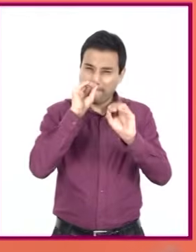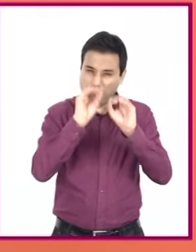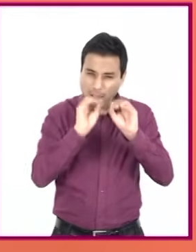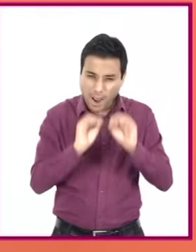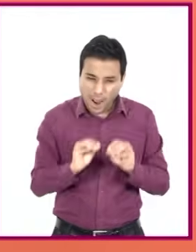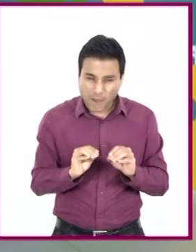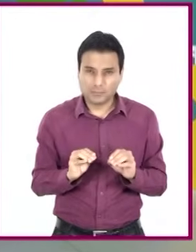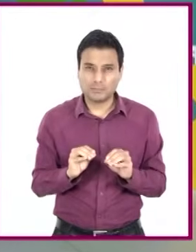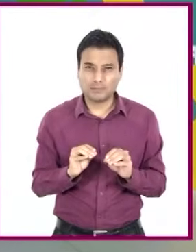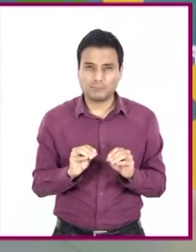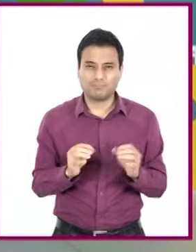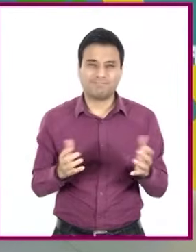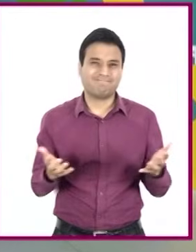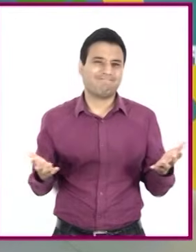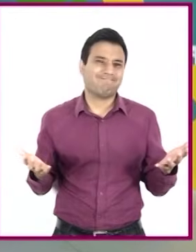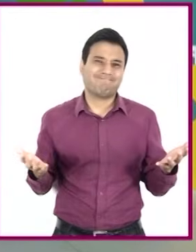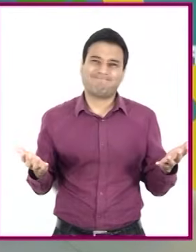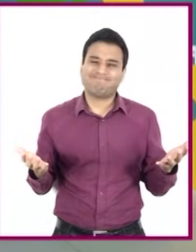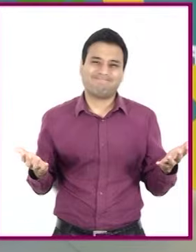más voluminoso.